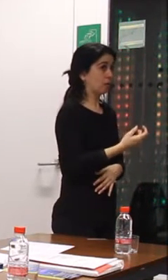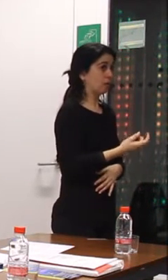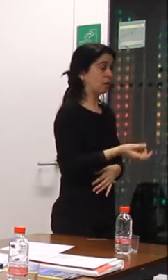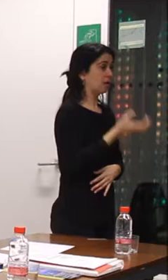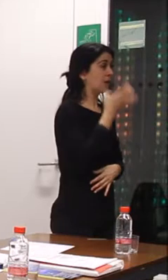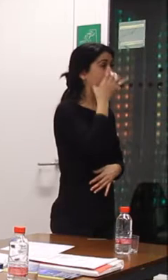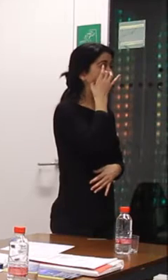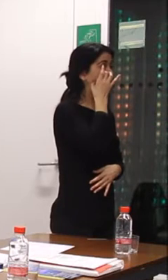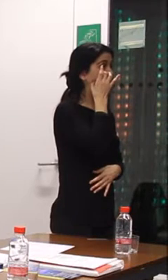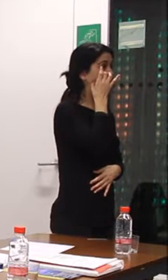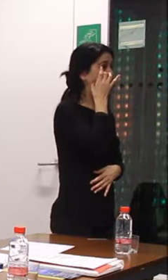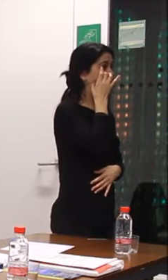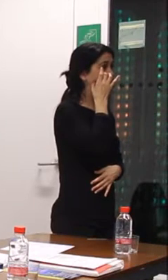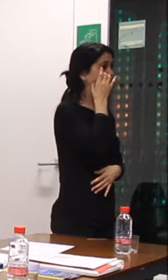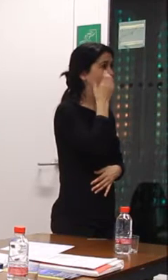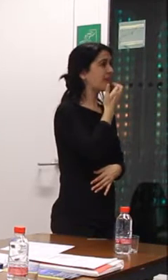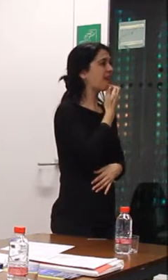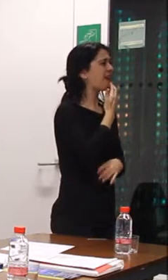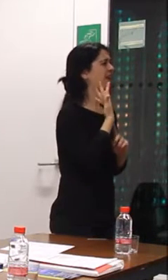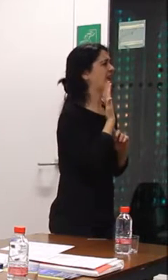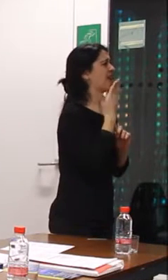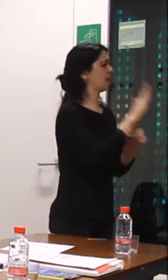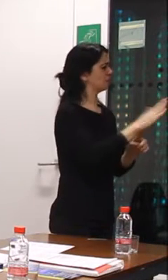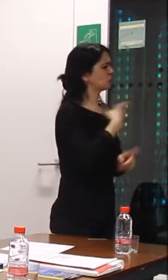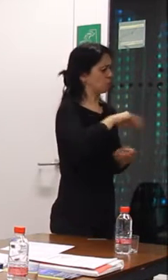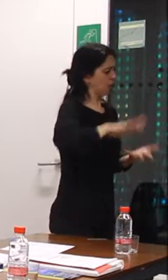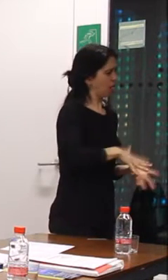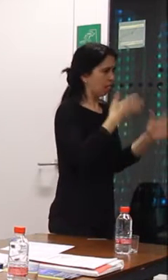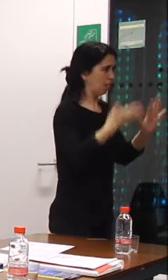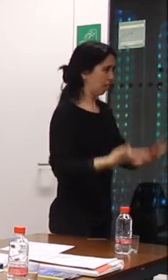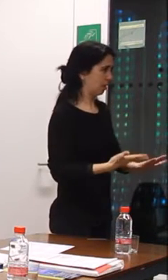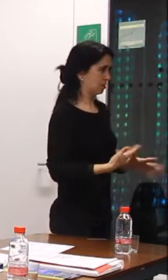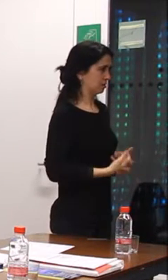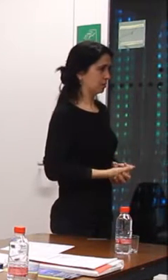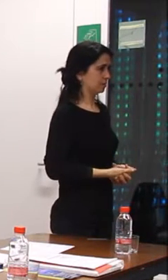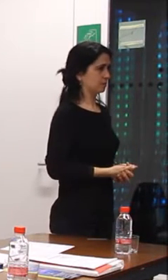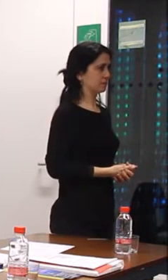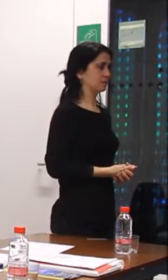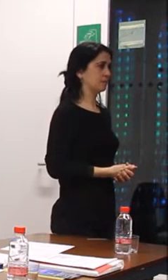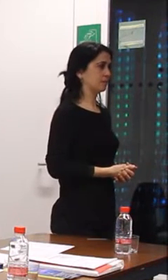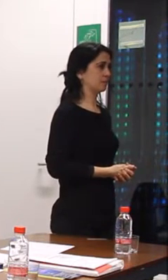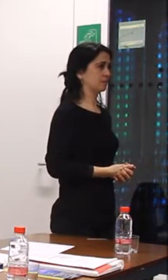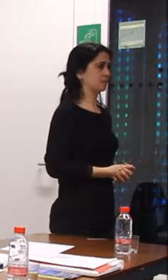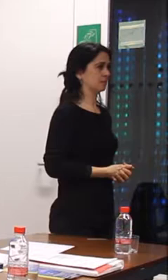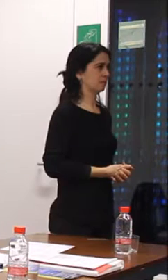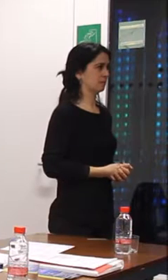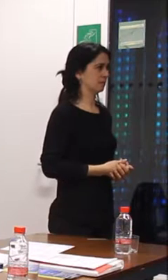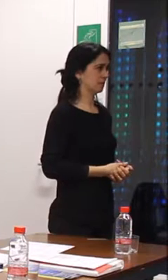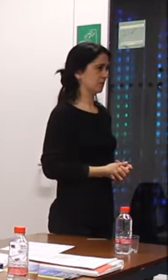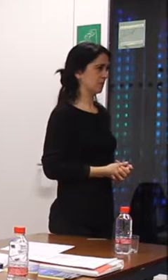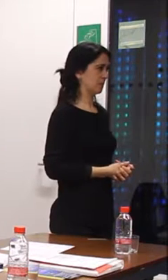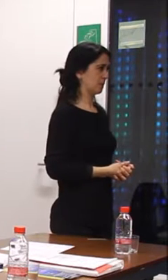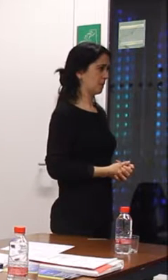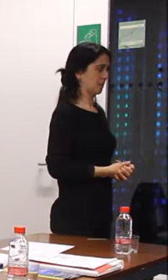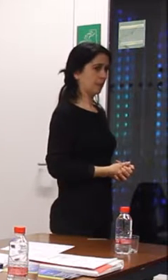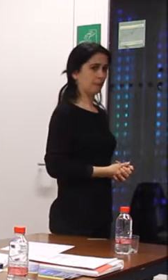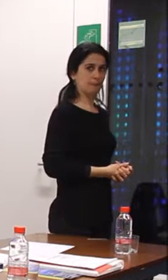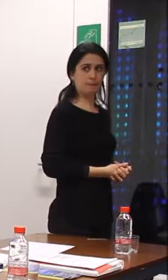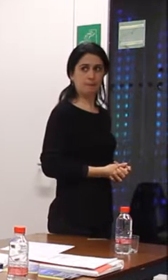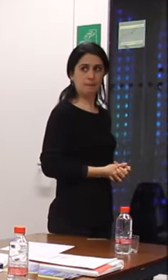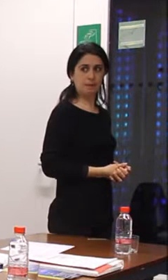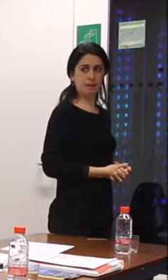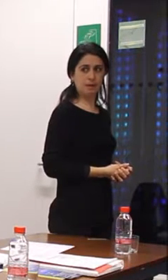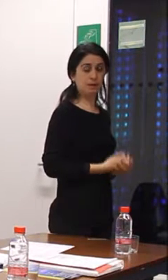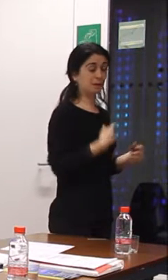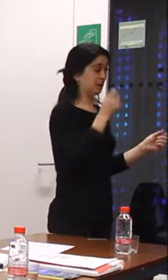una buena relación de ejemplos que se podrían aplicar en cualquier caso en muchos niveles, ¿no? Y supongo que Somme Energia también estará en esa